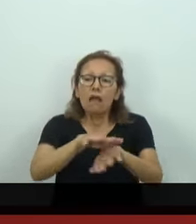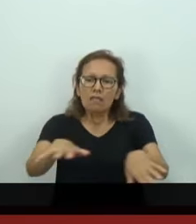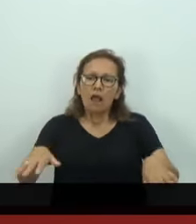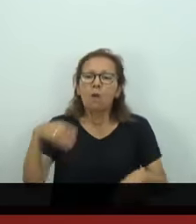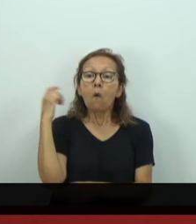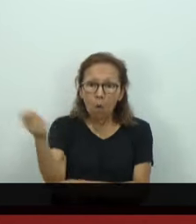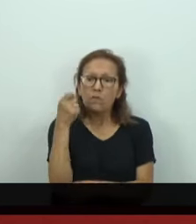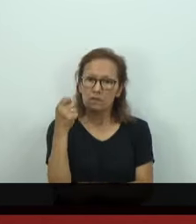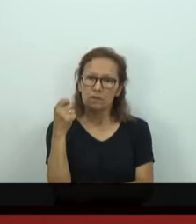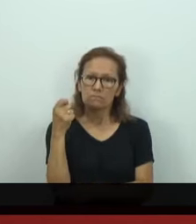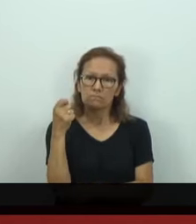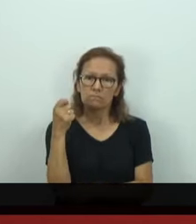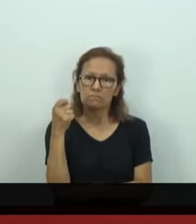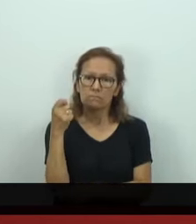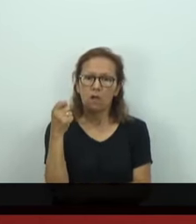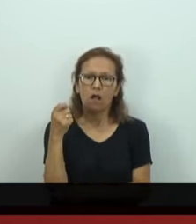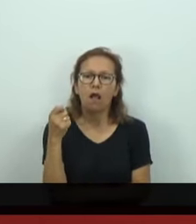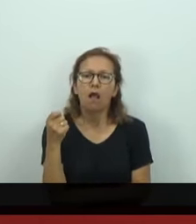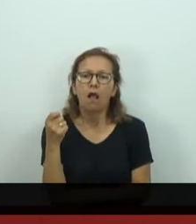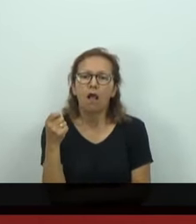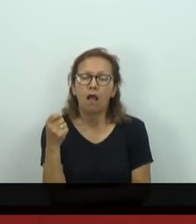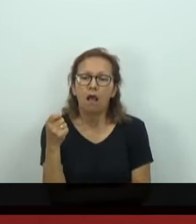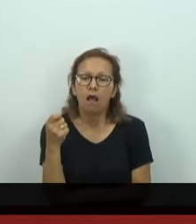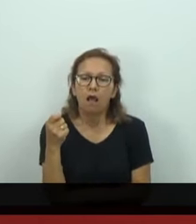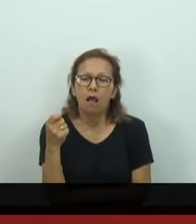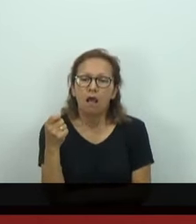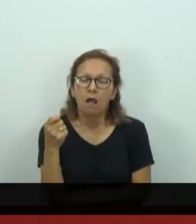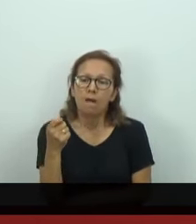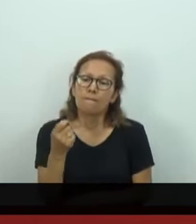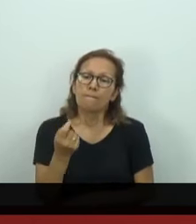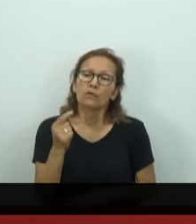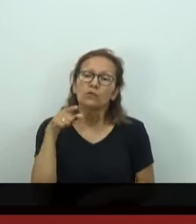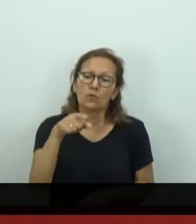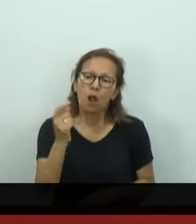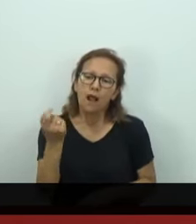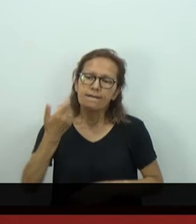consigue, dudo que en su profundidad lo puedes descubrir.